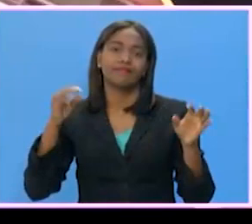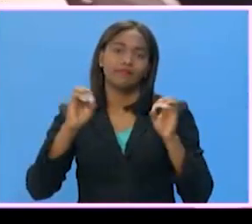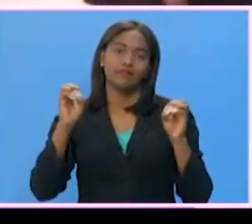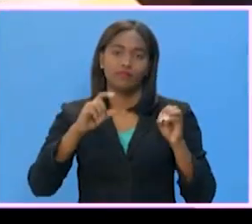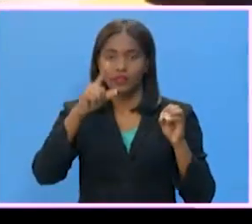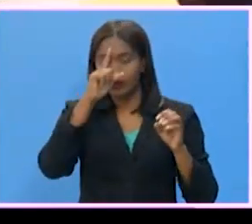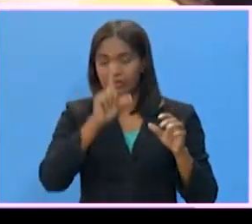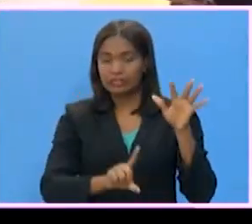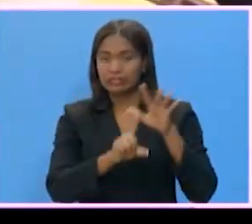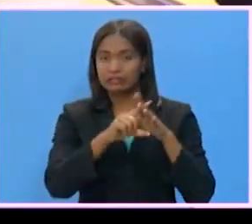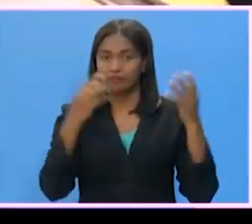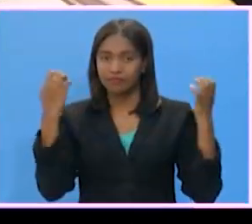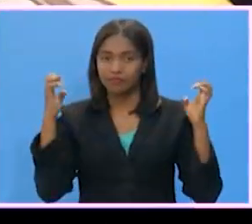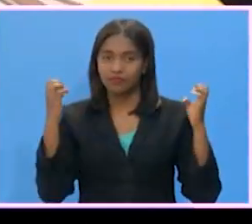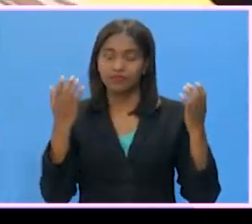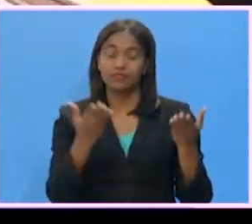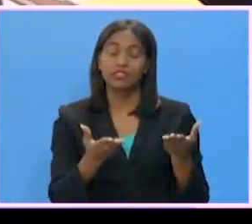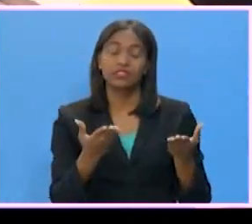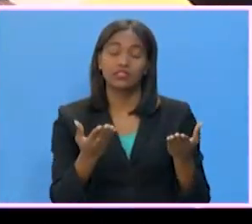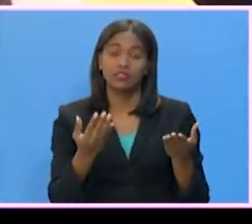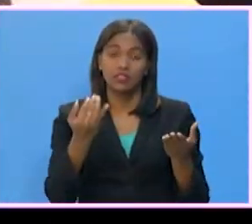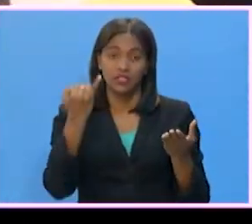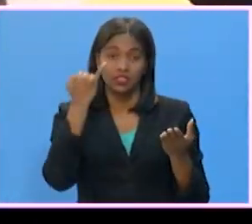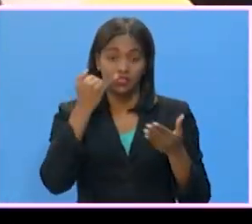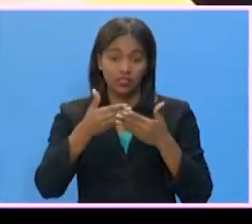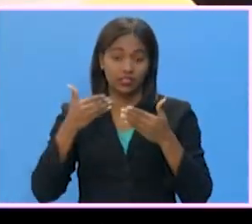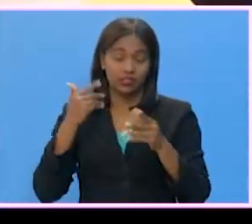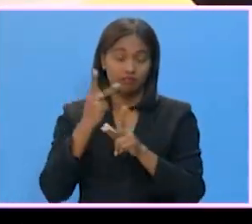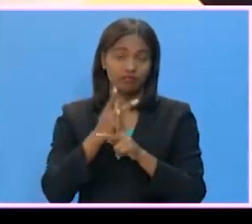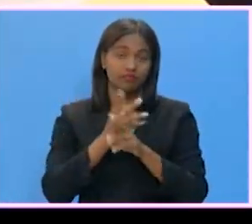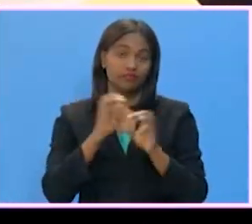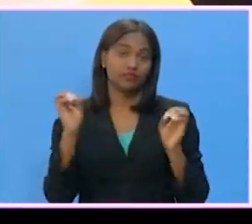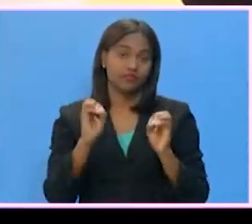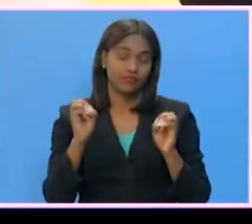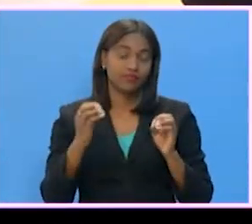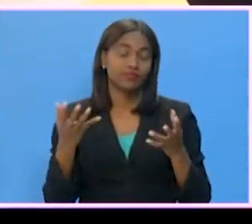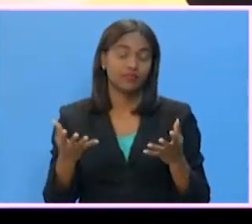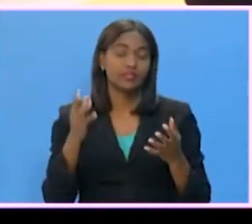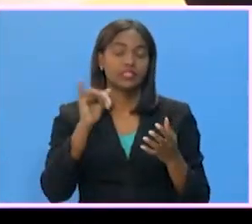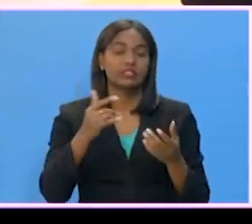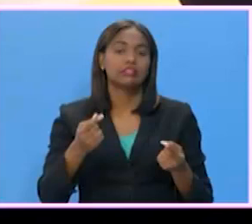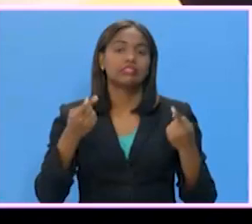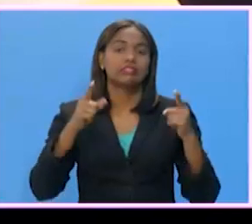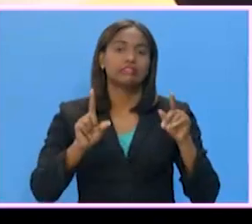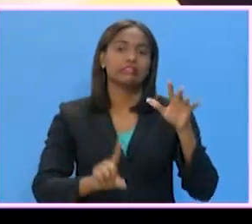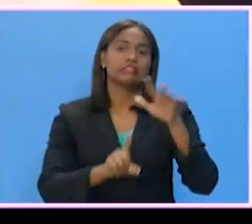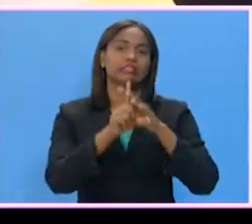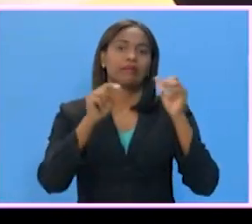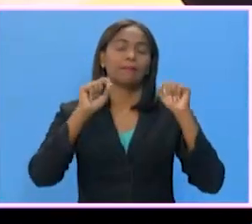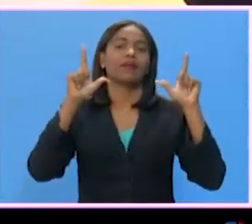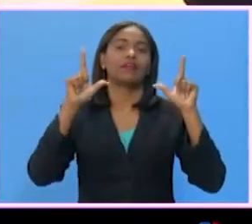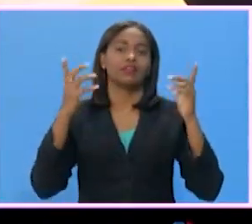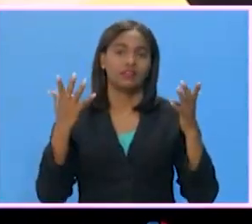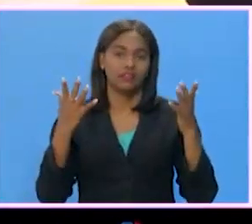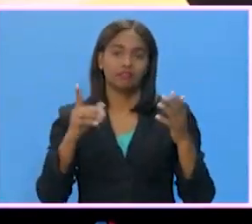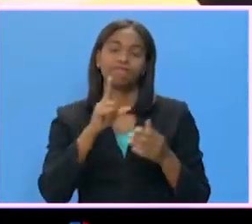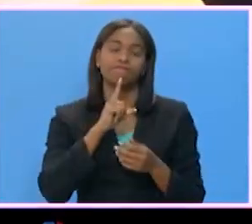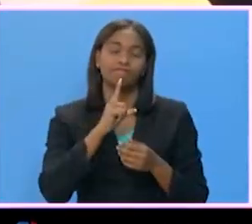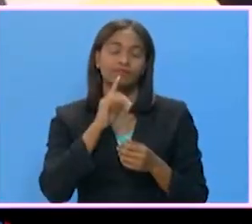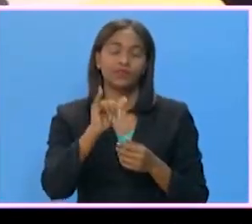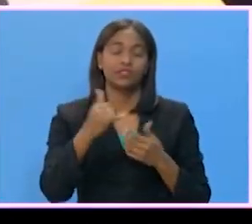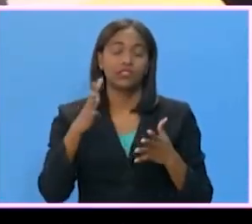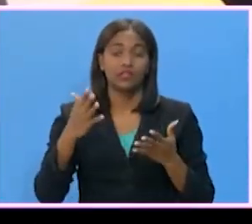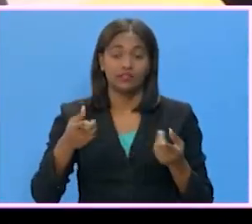estados de emergencia que no se previeron y entonces eso llegó de sorpresa. Y realmente se